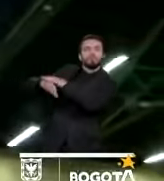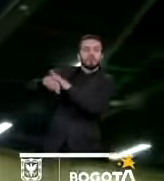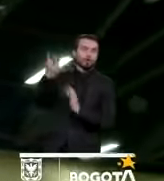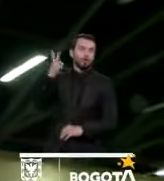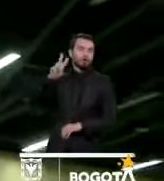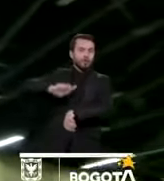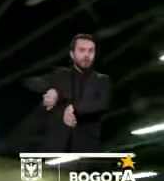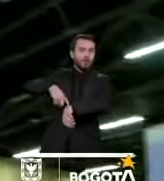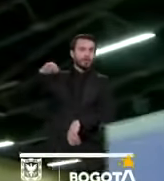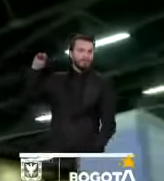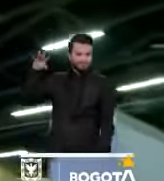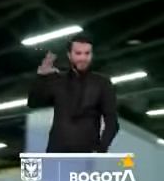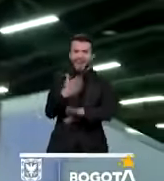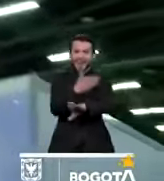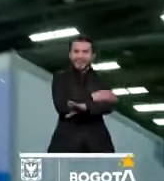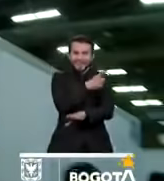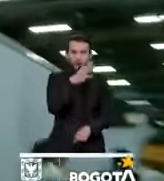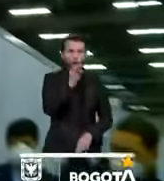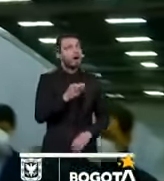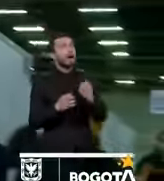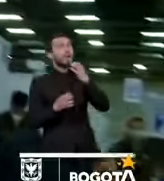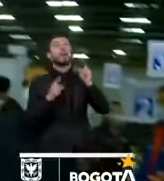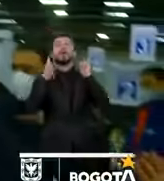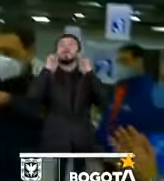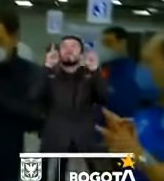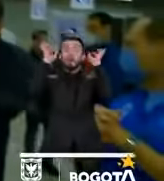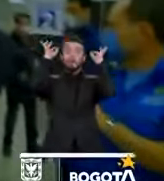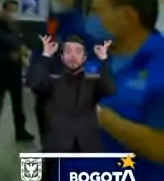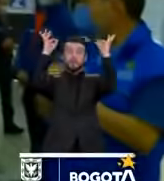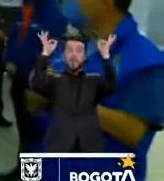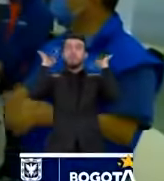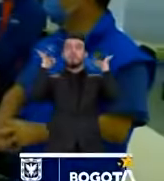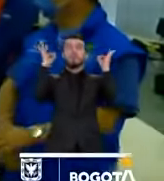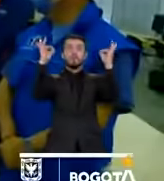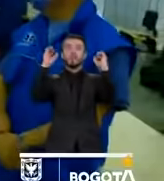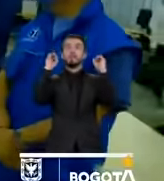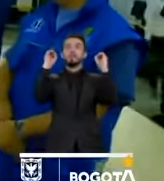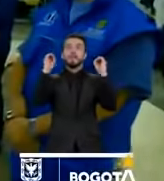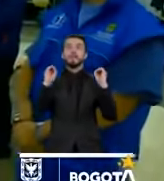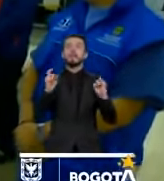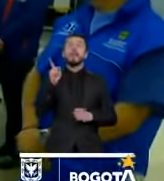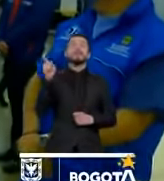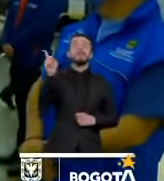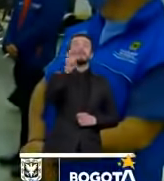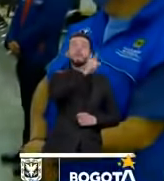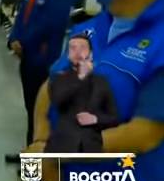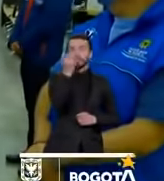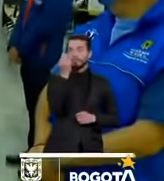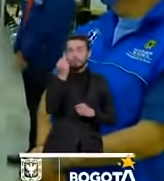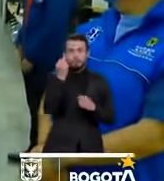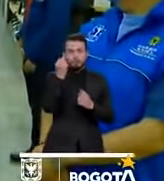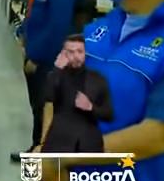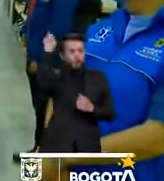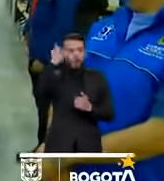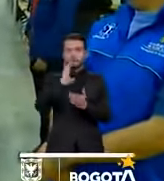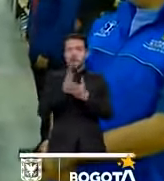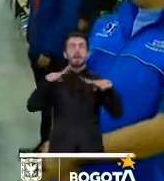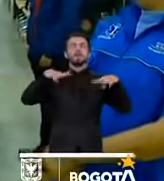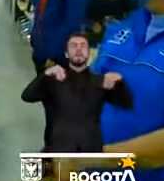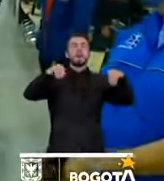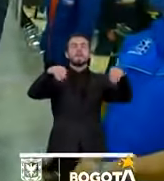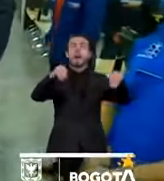hay alguna falla, quedamos 12 horas con luz. Exterior, hay plantas internas dentro del recinto que lo que garantizan es 12 horas